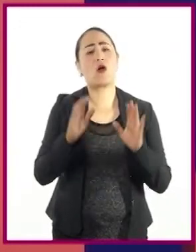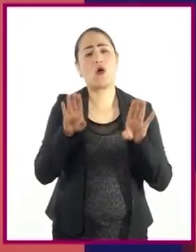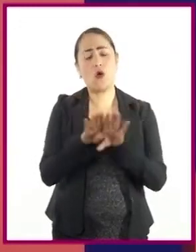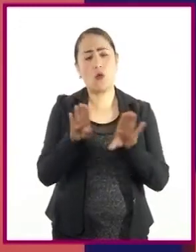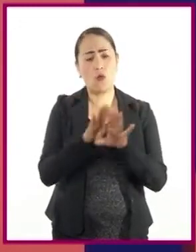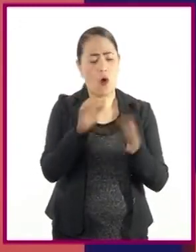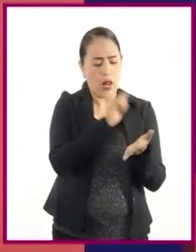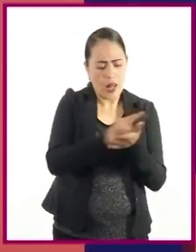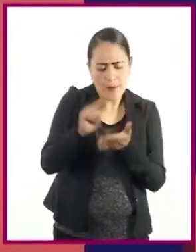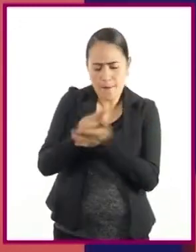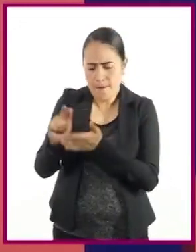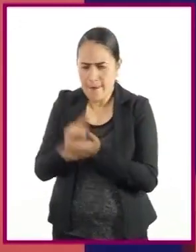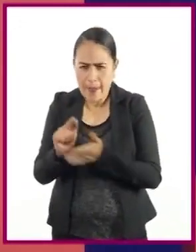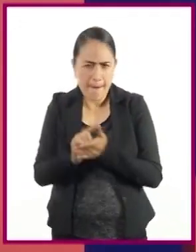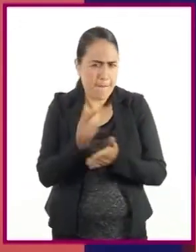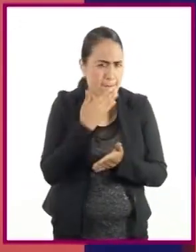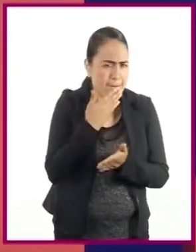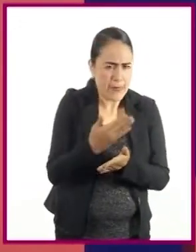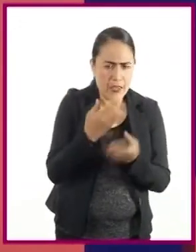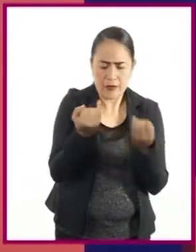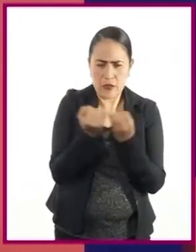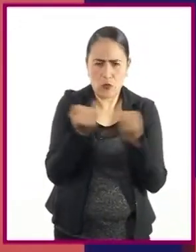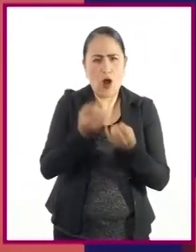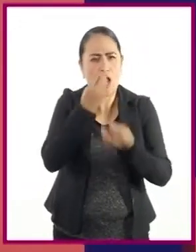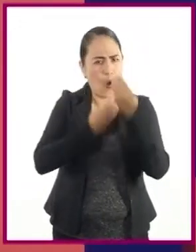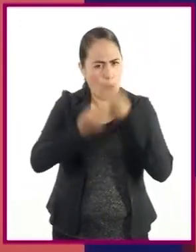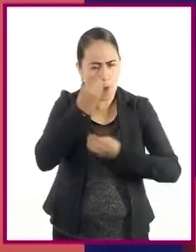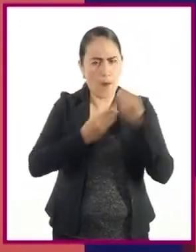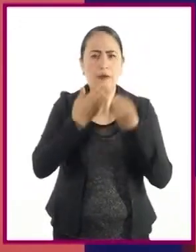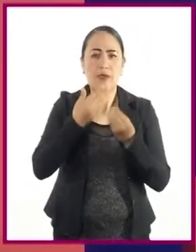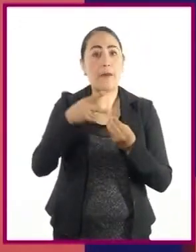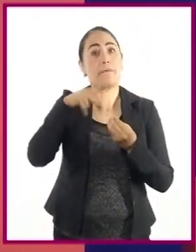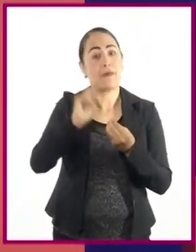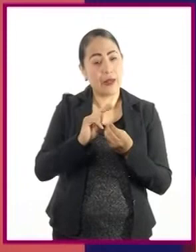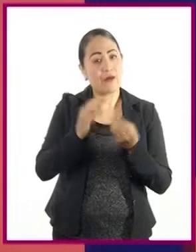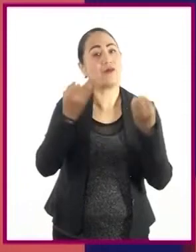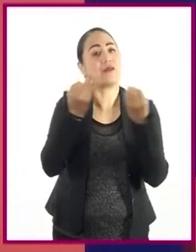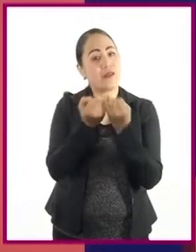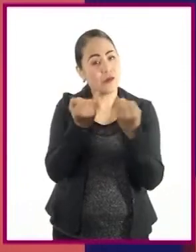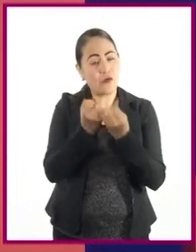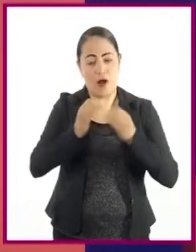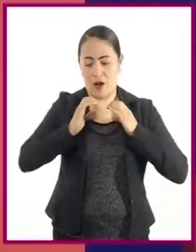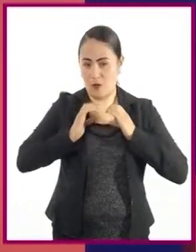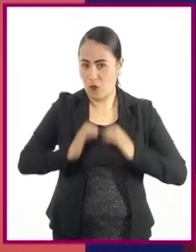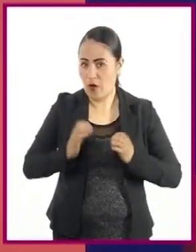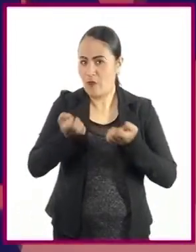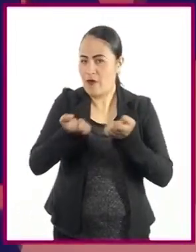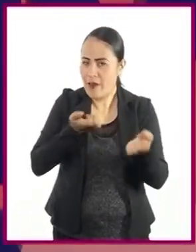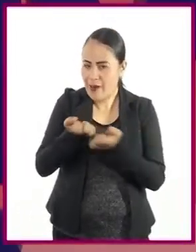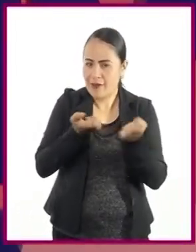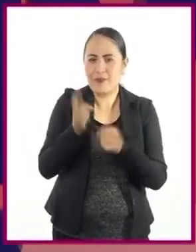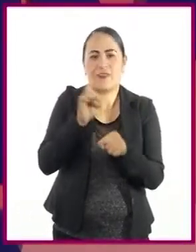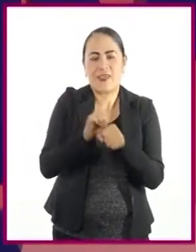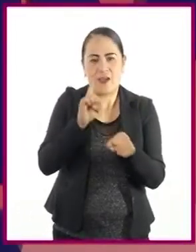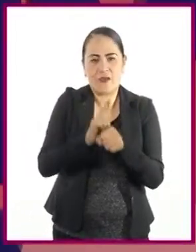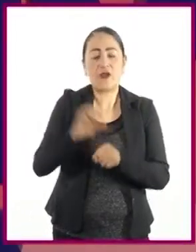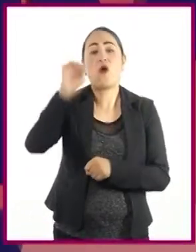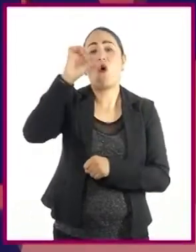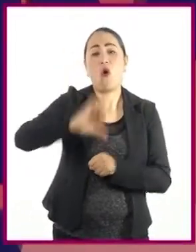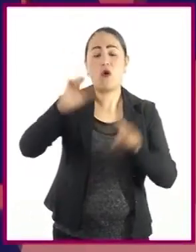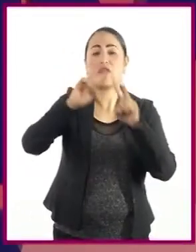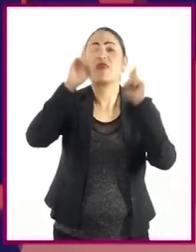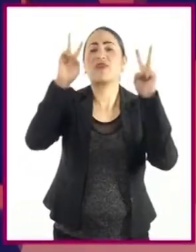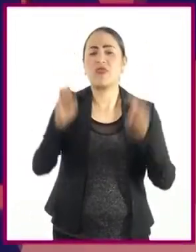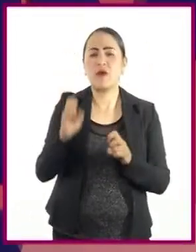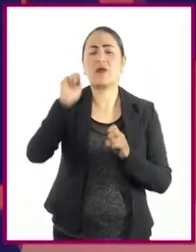higiene y alimentación, sin olvidar la actividad física diaria. Esta sesión se titula